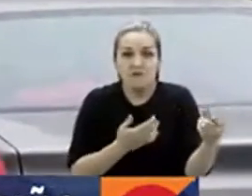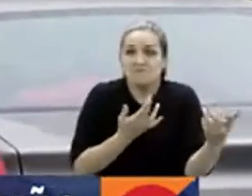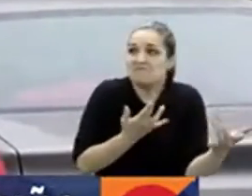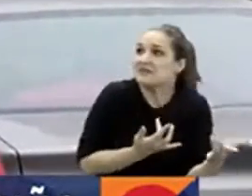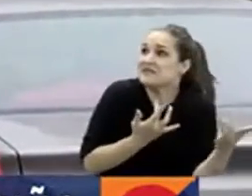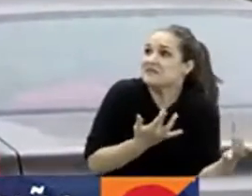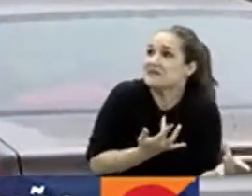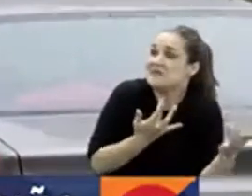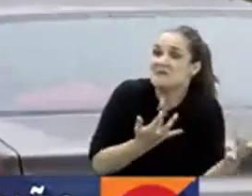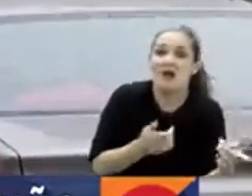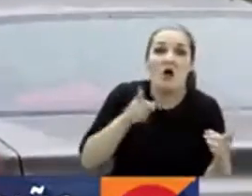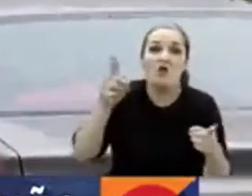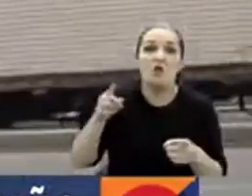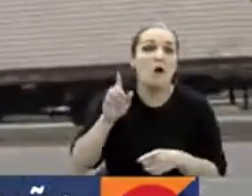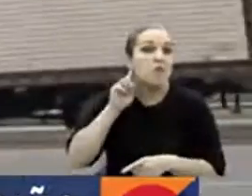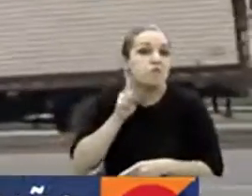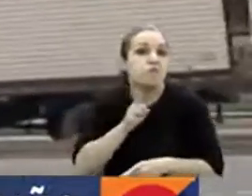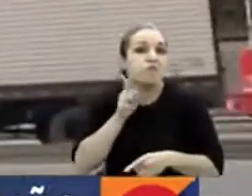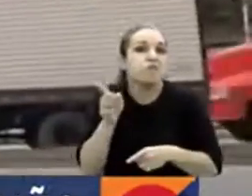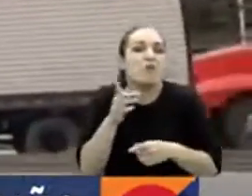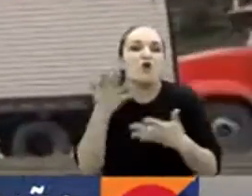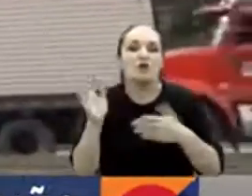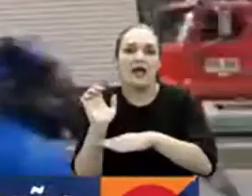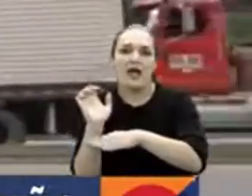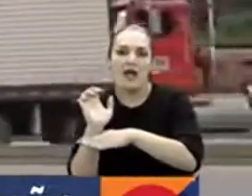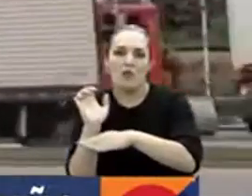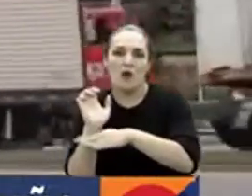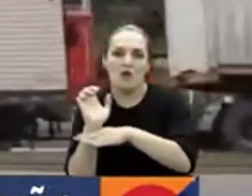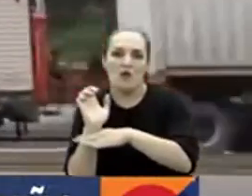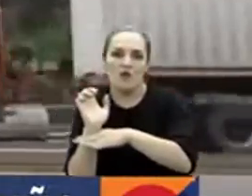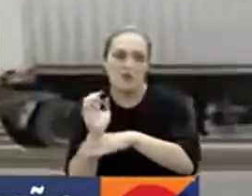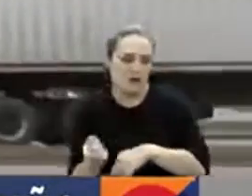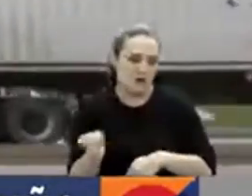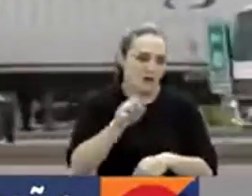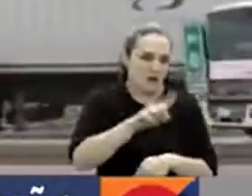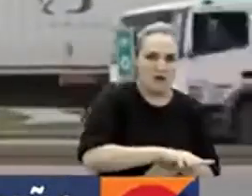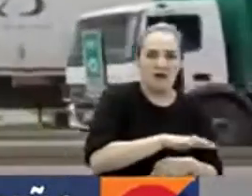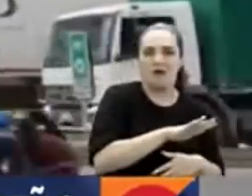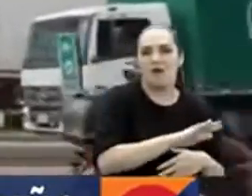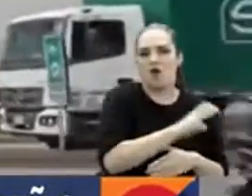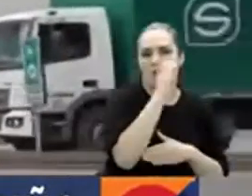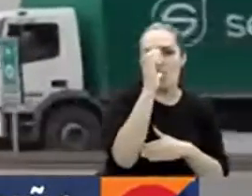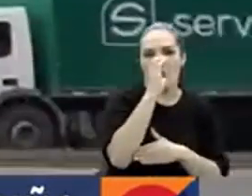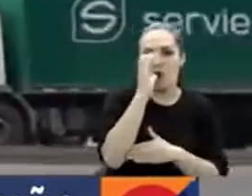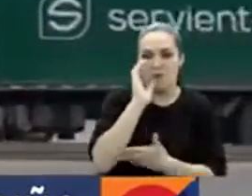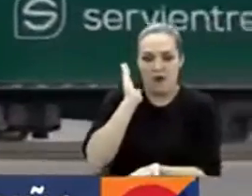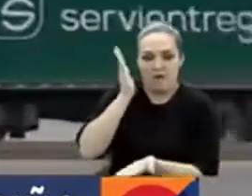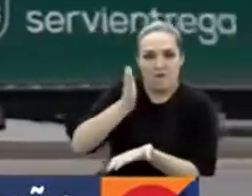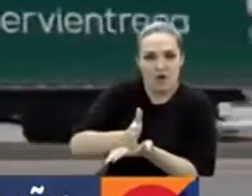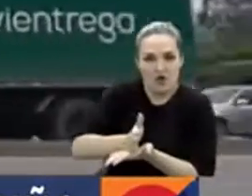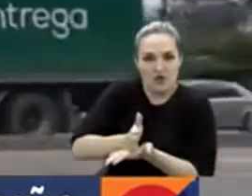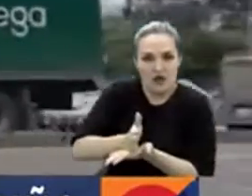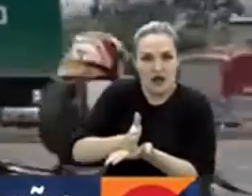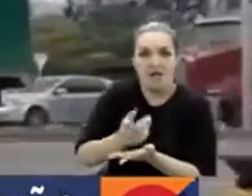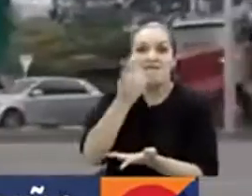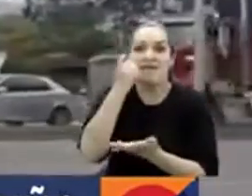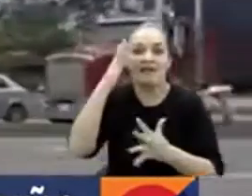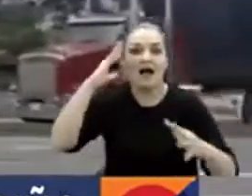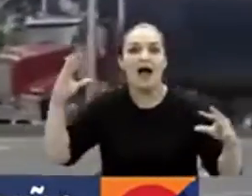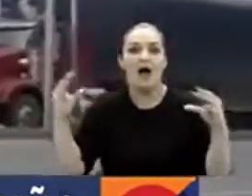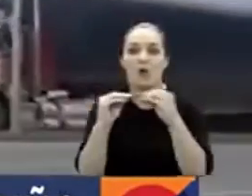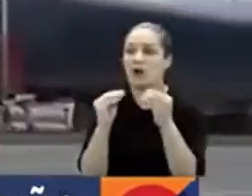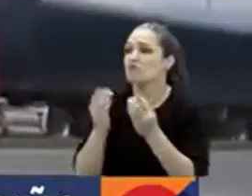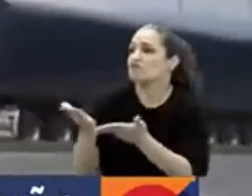encuentra represado en la frontera entre Colombia y Ecuador, en el puente internacional de Rumichaca, debido a que no ha habido acuerdos con los transportadores de